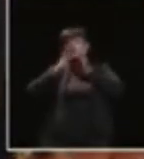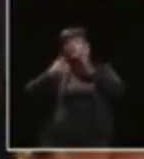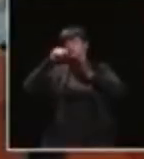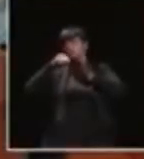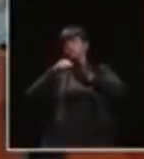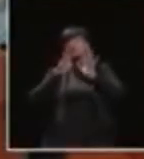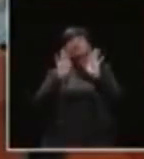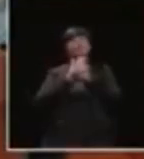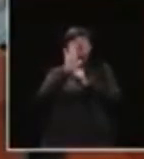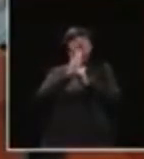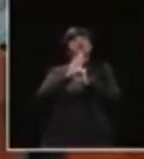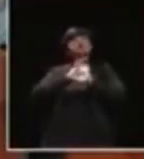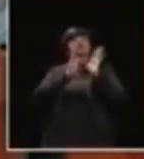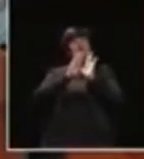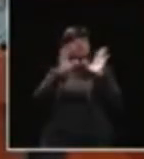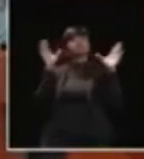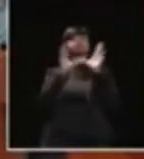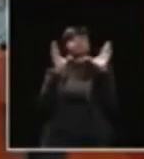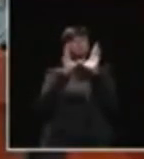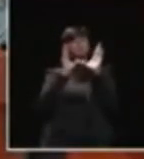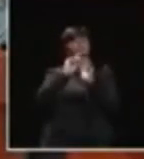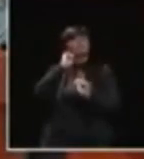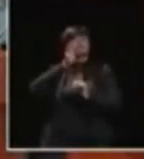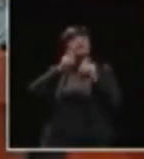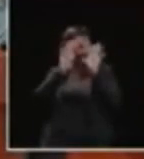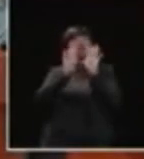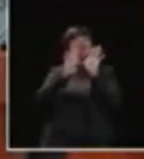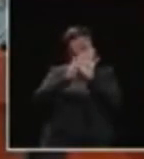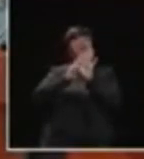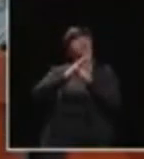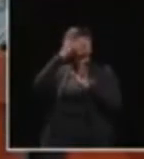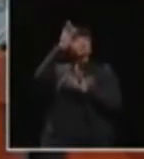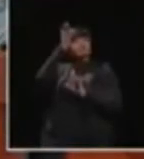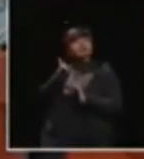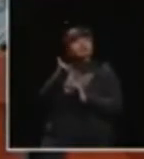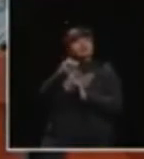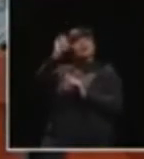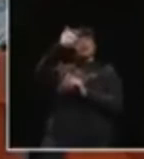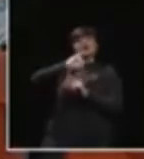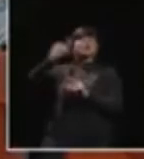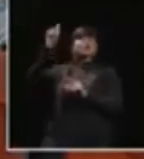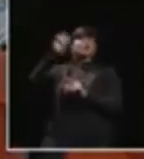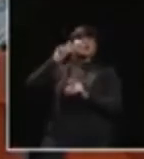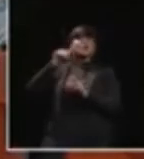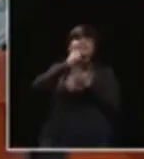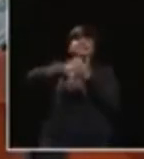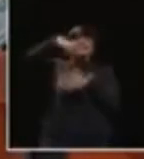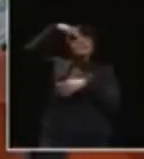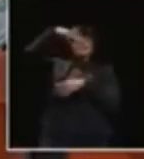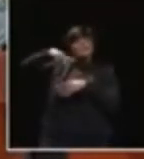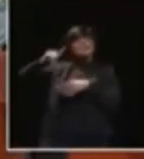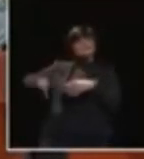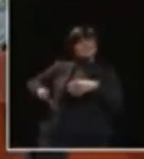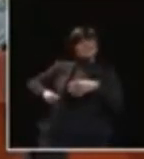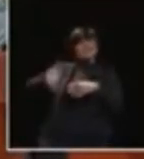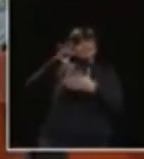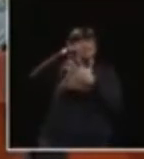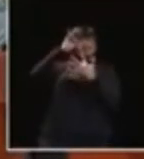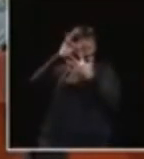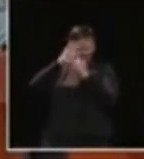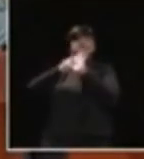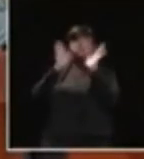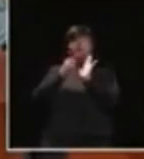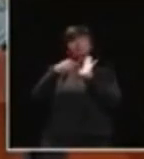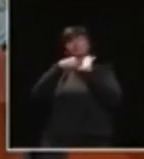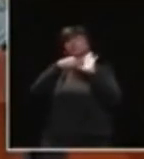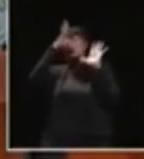la constancia de declaratoria de la titular de la Jefatura de Gobierno de la Ciudad de México electa. Dictó el